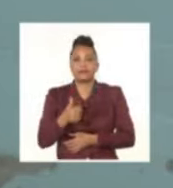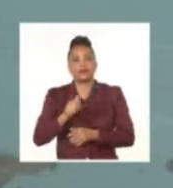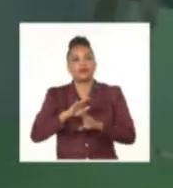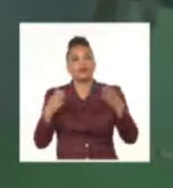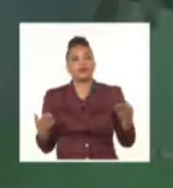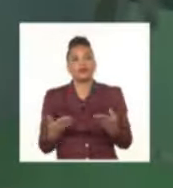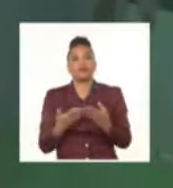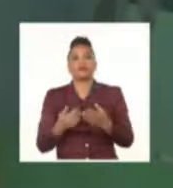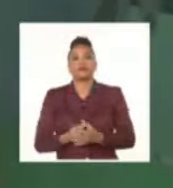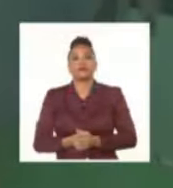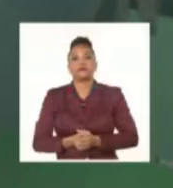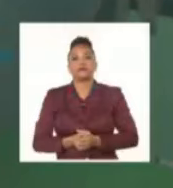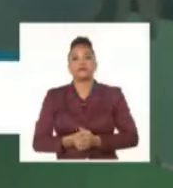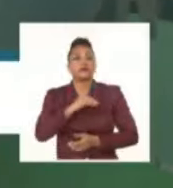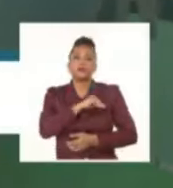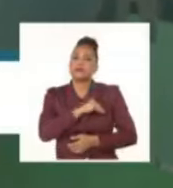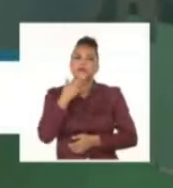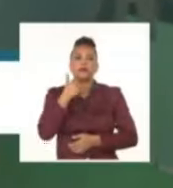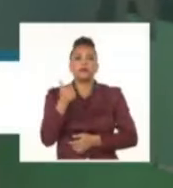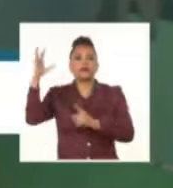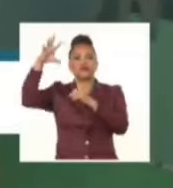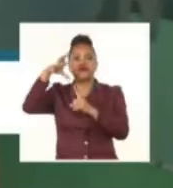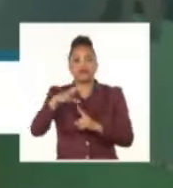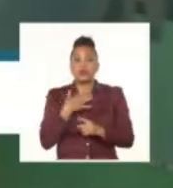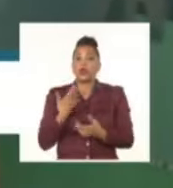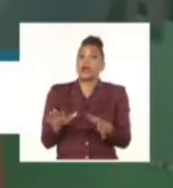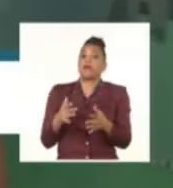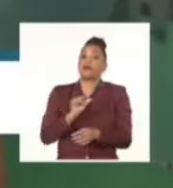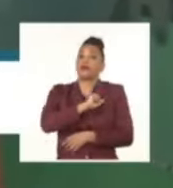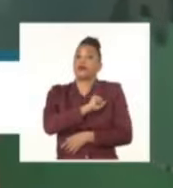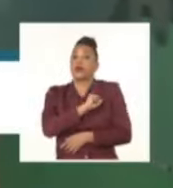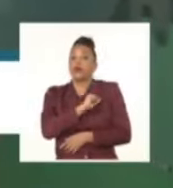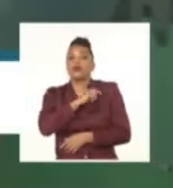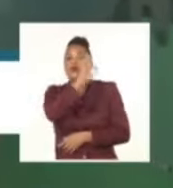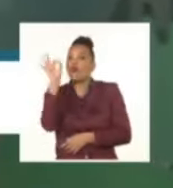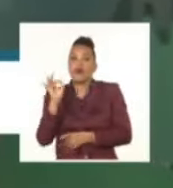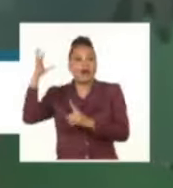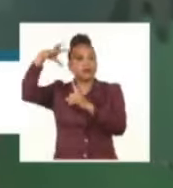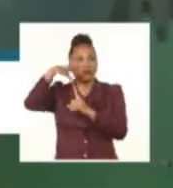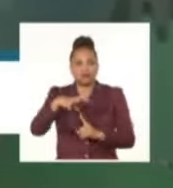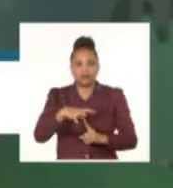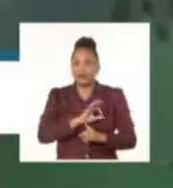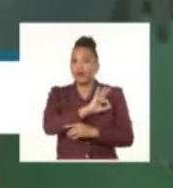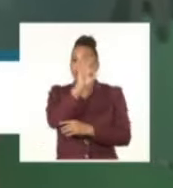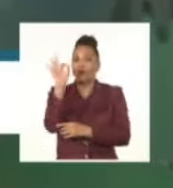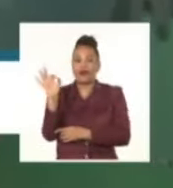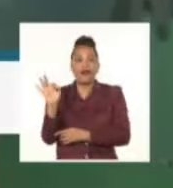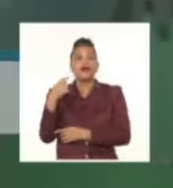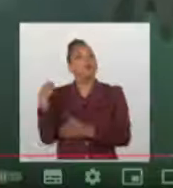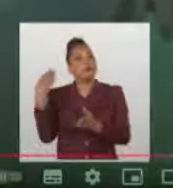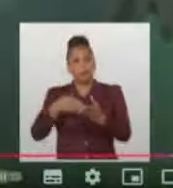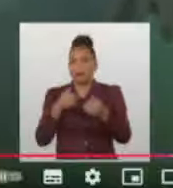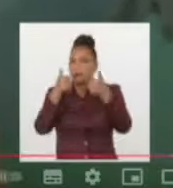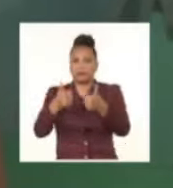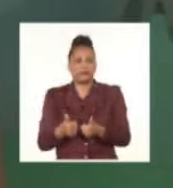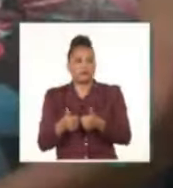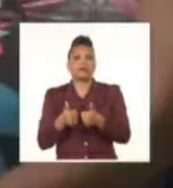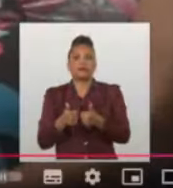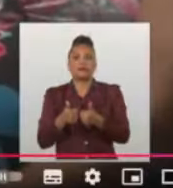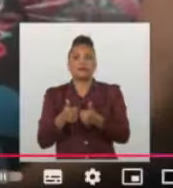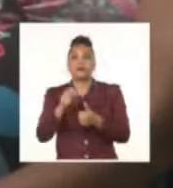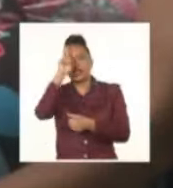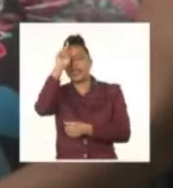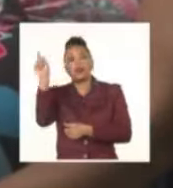todos. Estoy bien, llegué aquí en un helicóptero nerviosa, porque nunca había montado, pero llegamos aquí bien y al